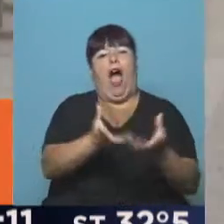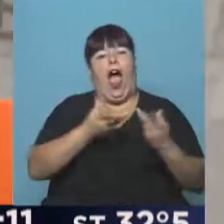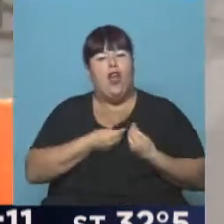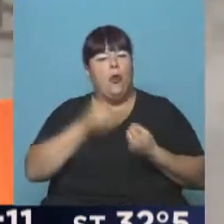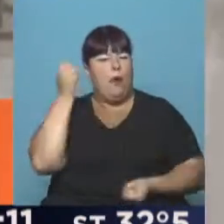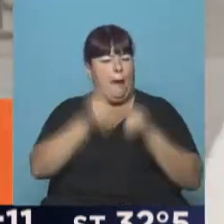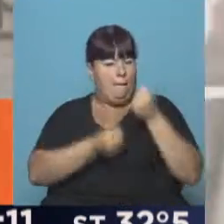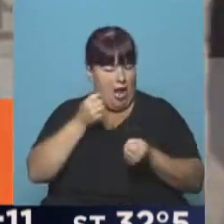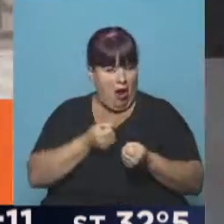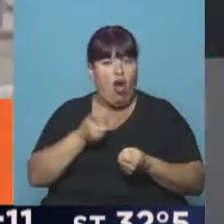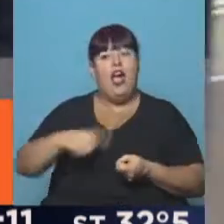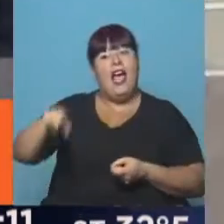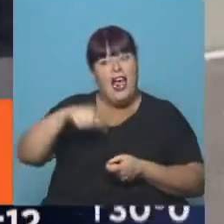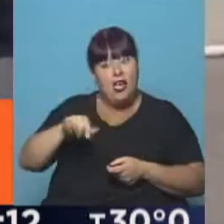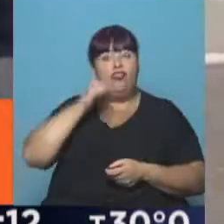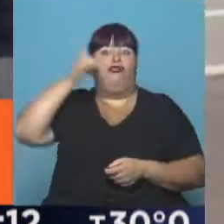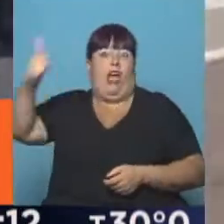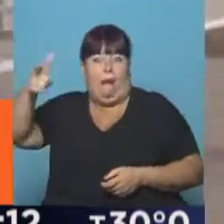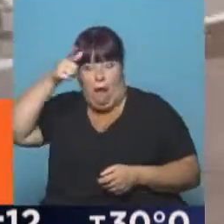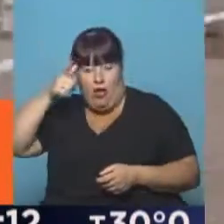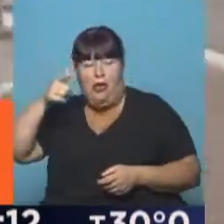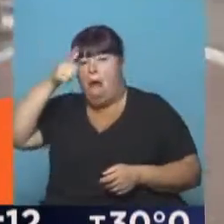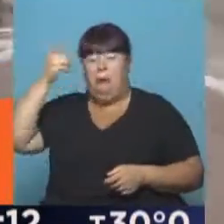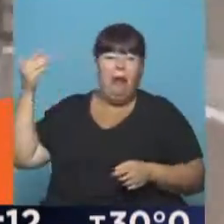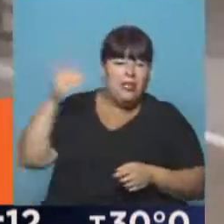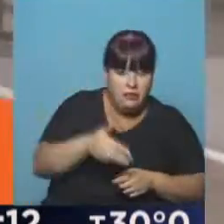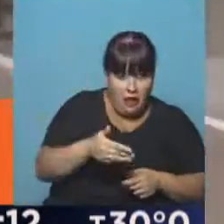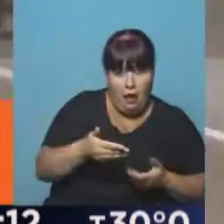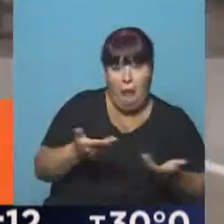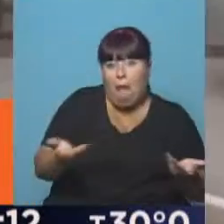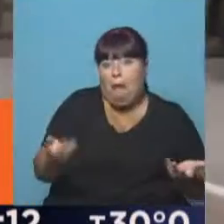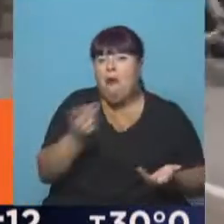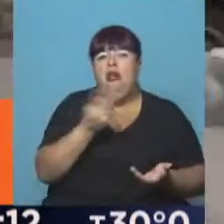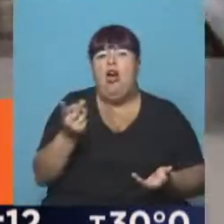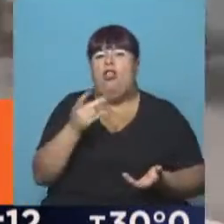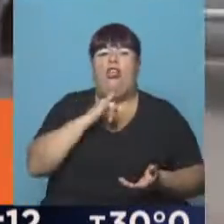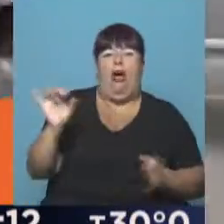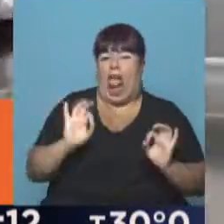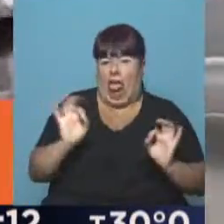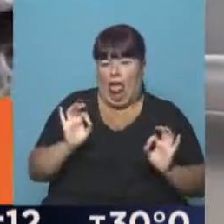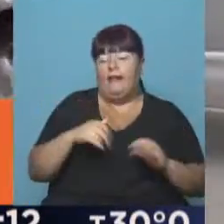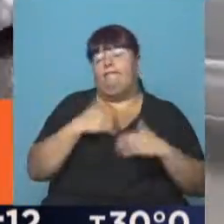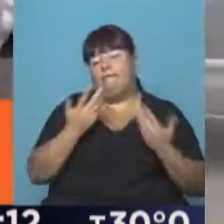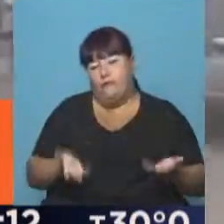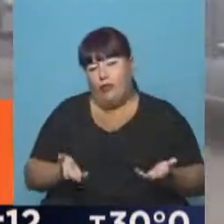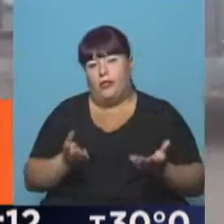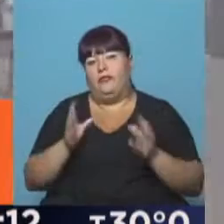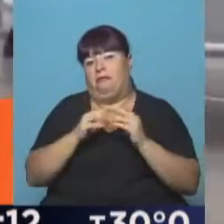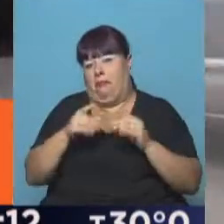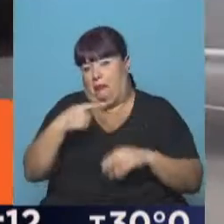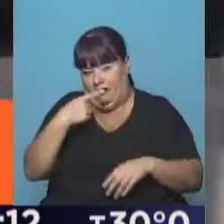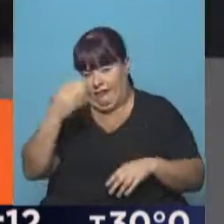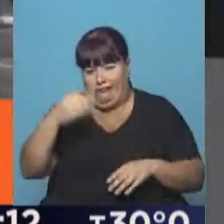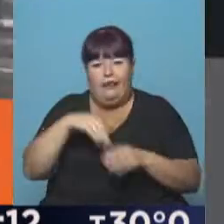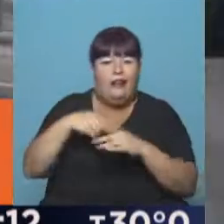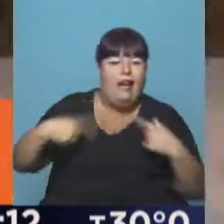la estaba golpeando, y ellos llamaron a la policía. Cuando llegó la policía, ninguno de los dos quiso hacer la denuncia, por lo tanto, verificaron que había